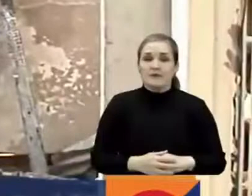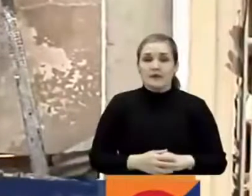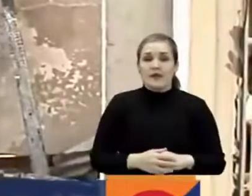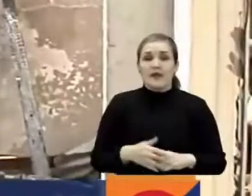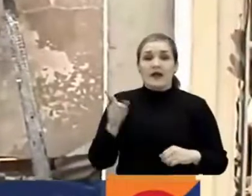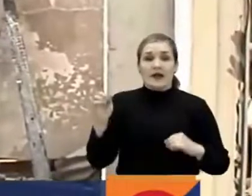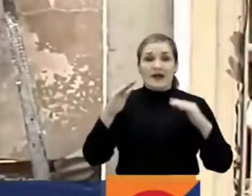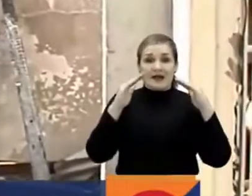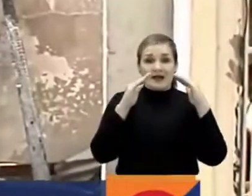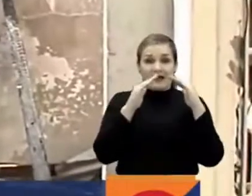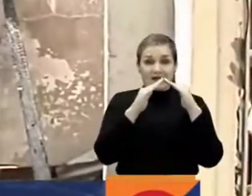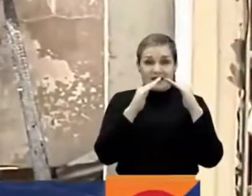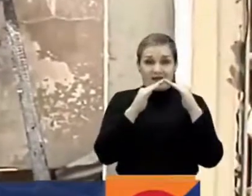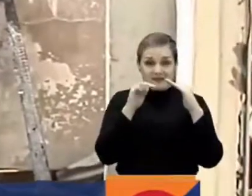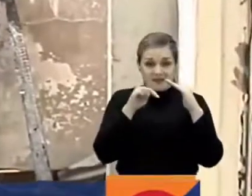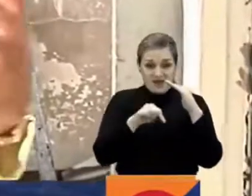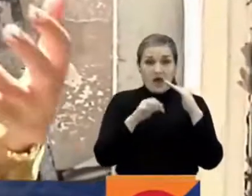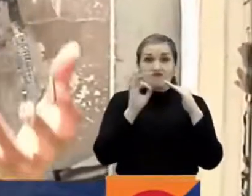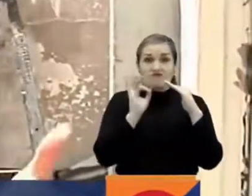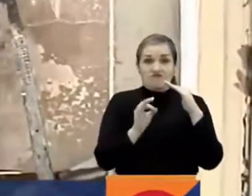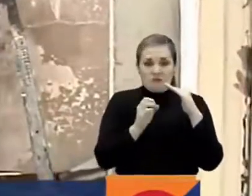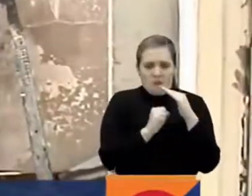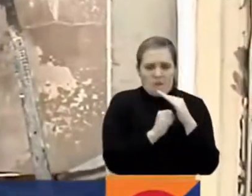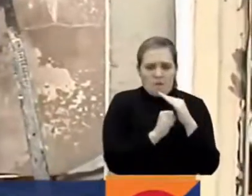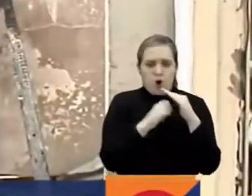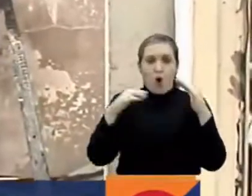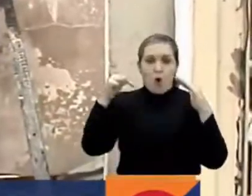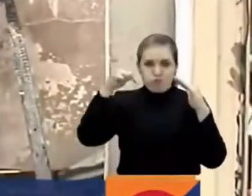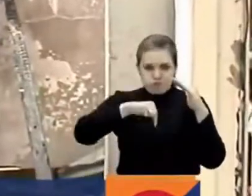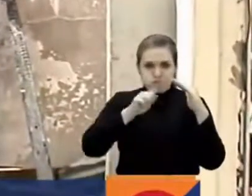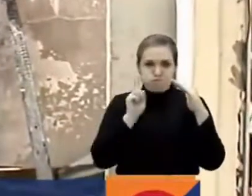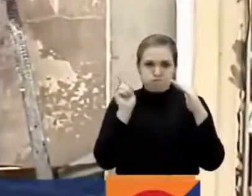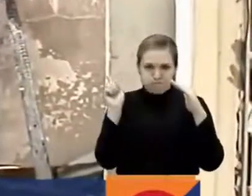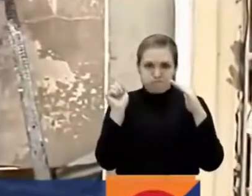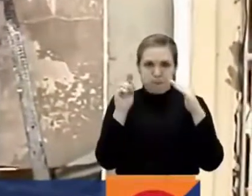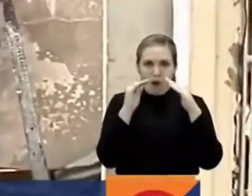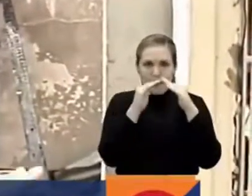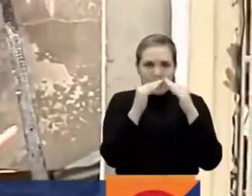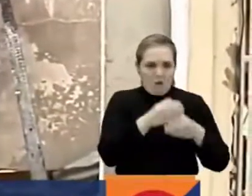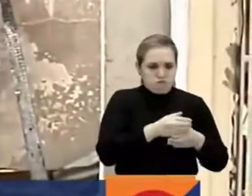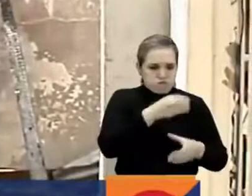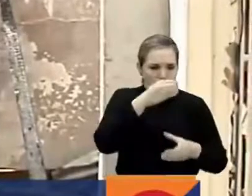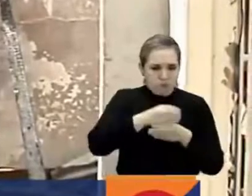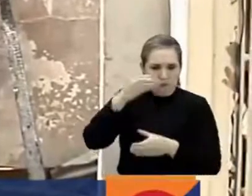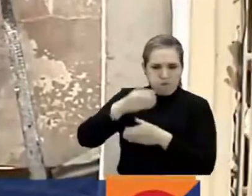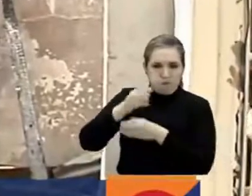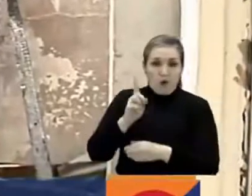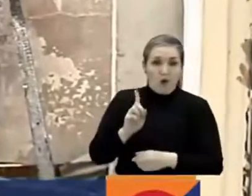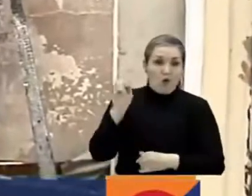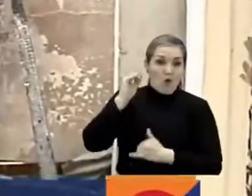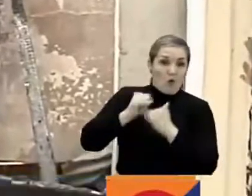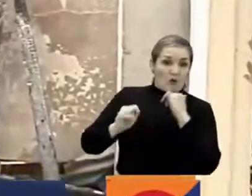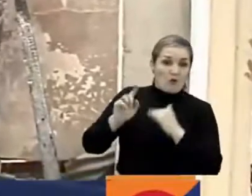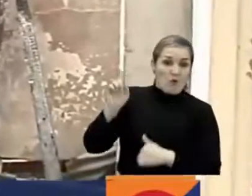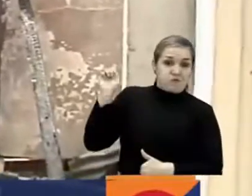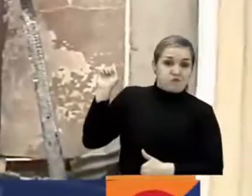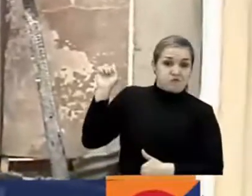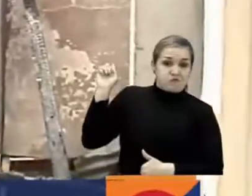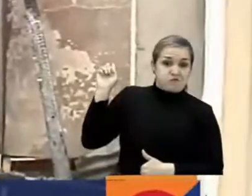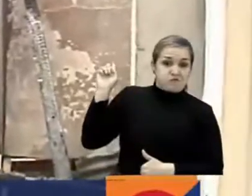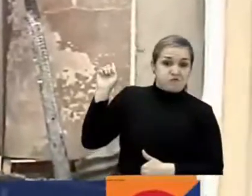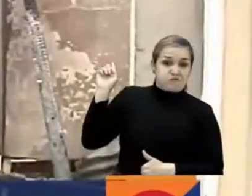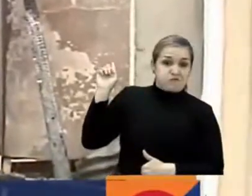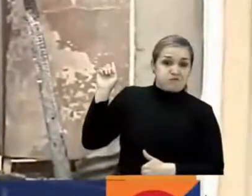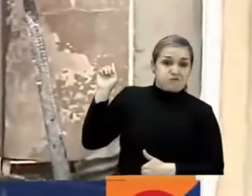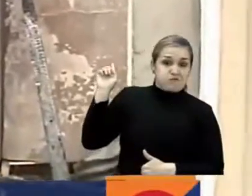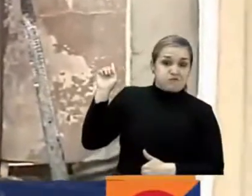es la vivienda en donde se explotaron los cilindros de gas. Precisamente al fondo podemos observar